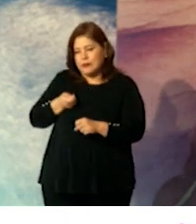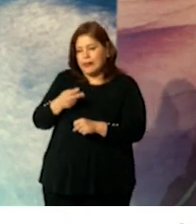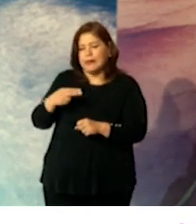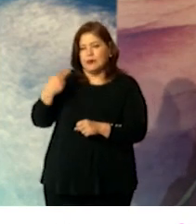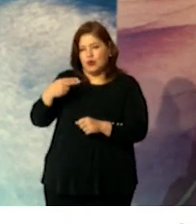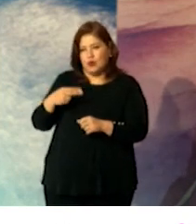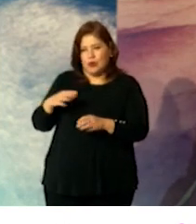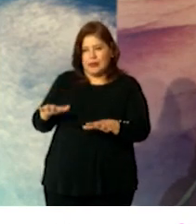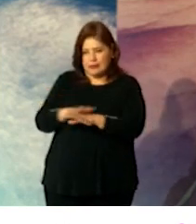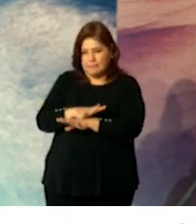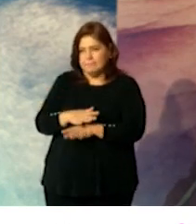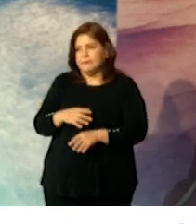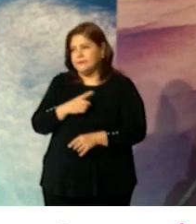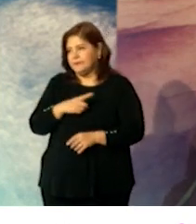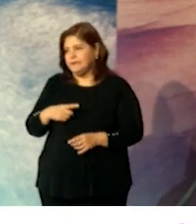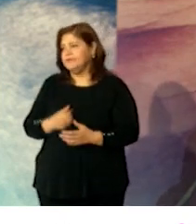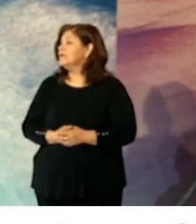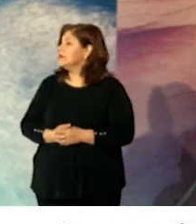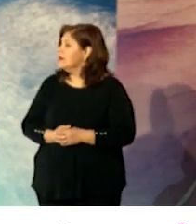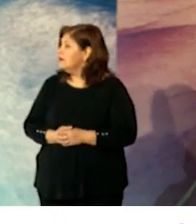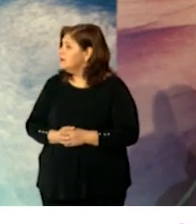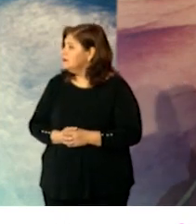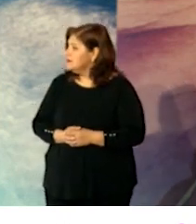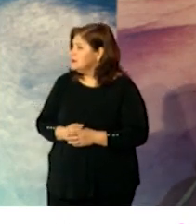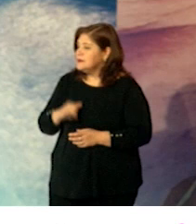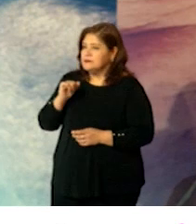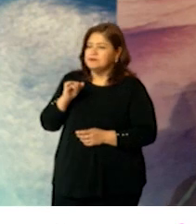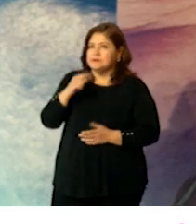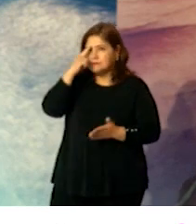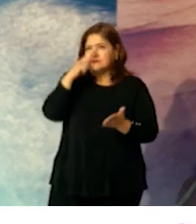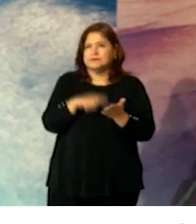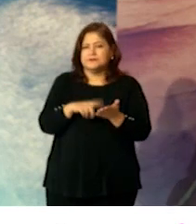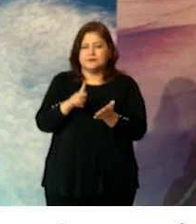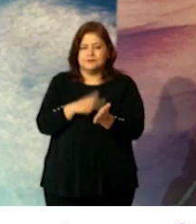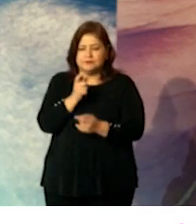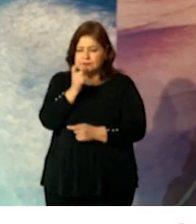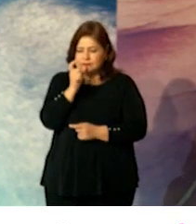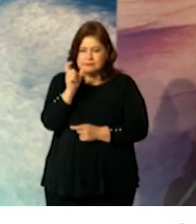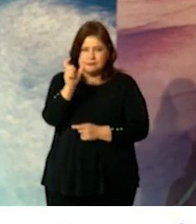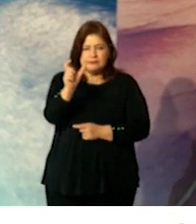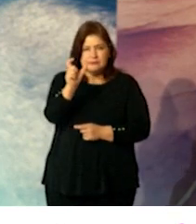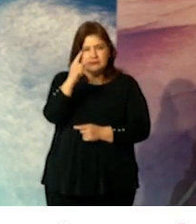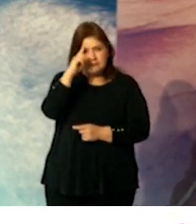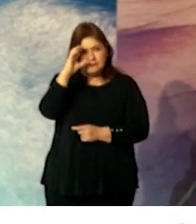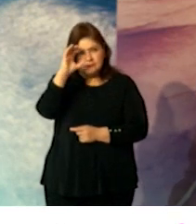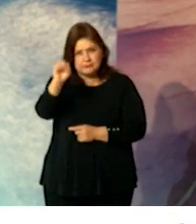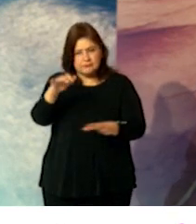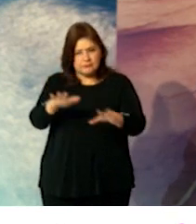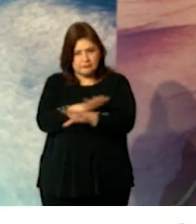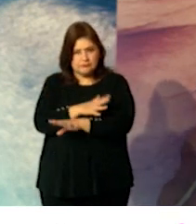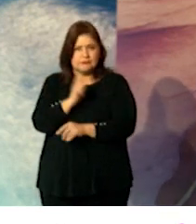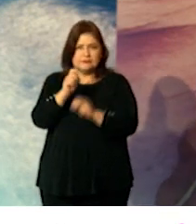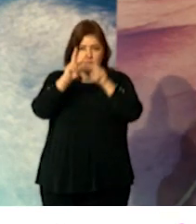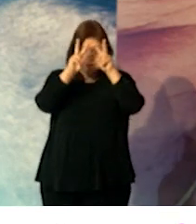cosas a como realmente son. Definitivamente creo que el poder renombrar o reconceptualizar los